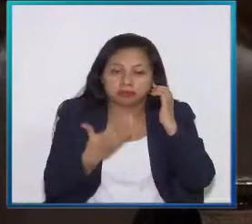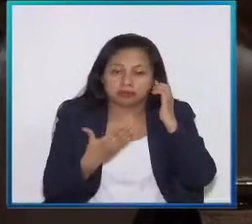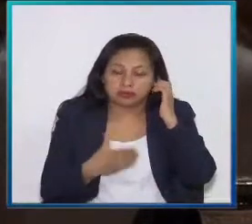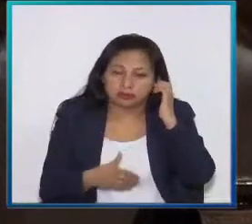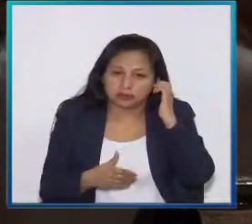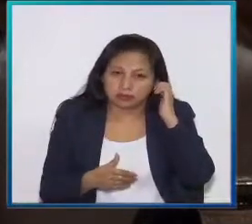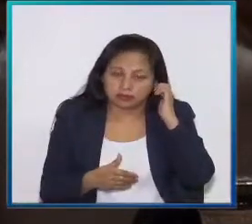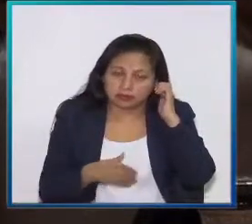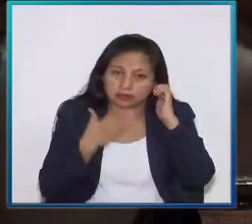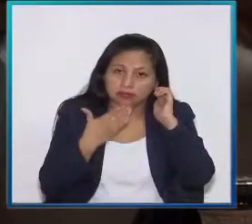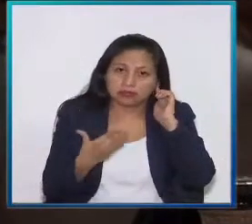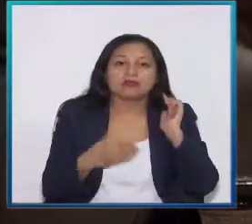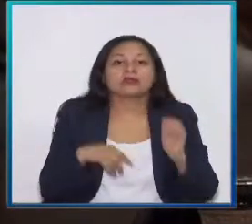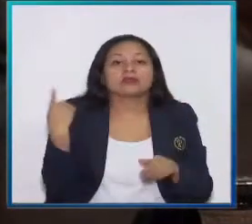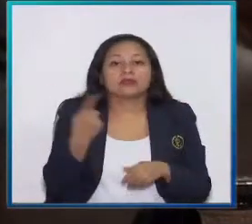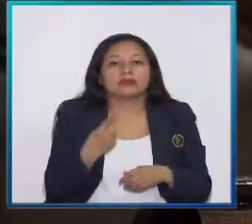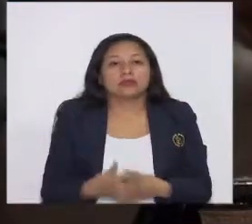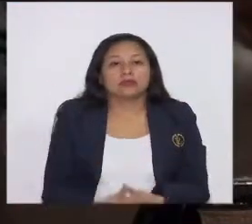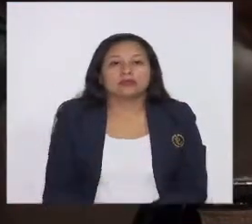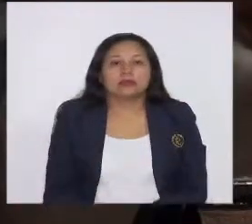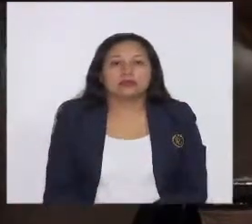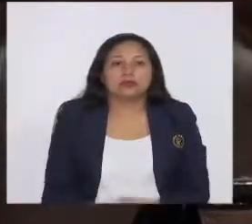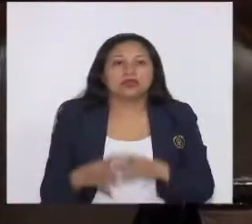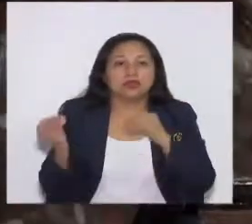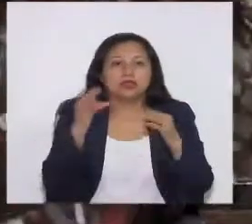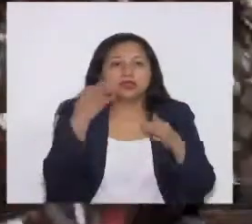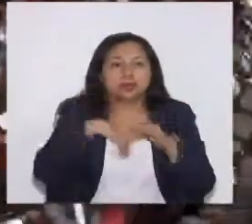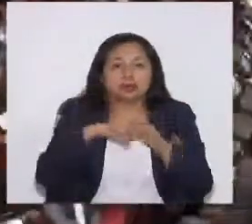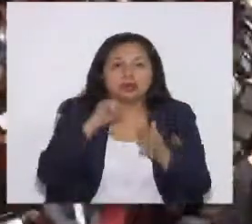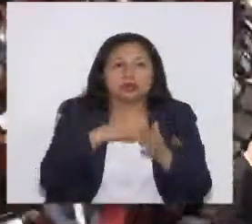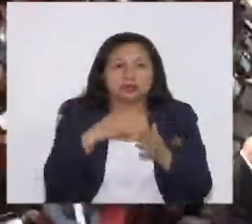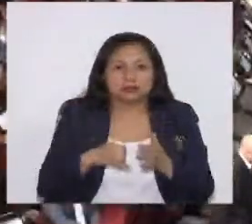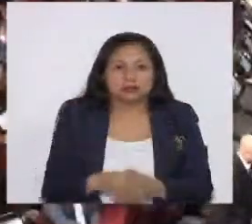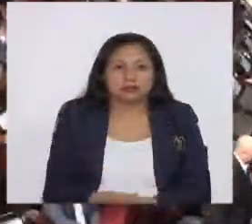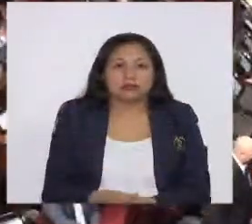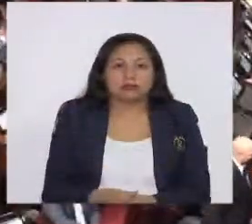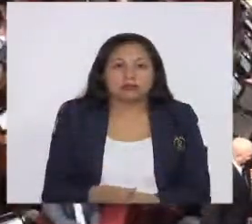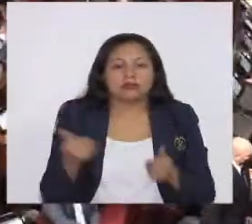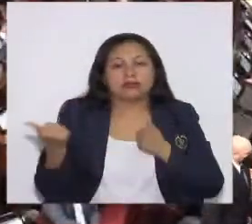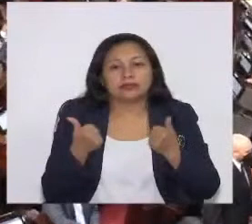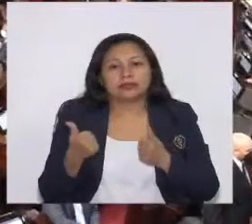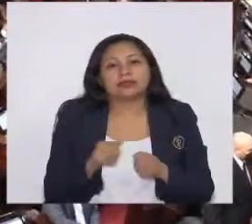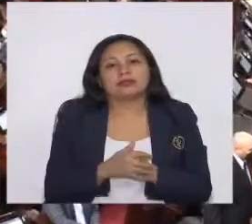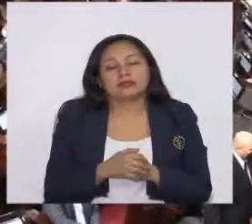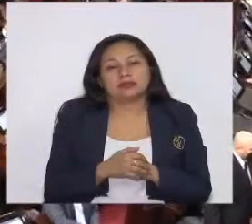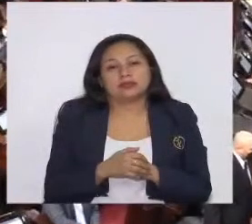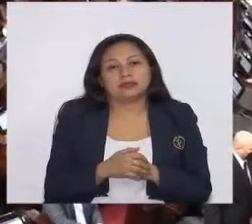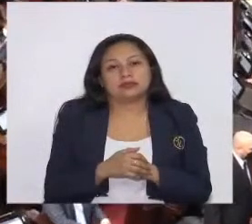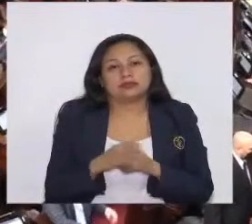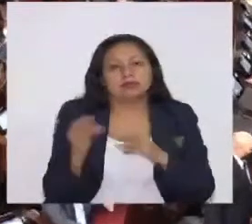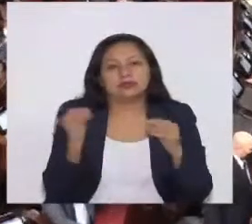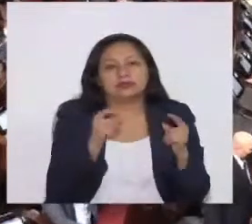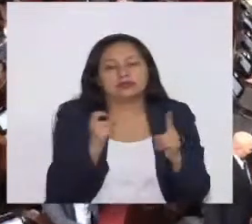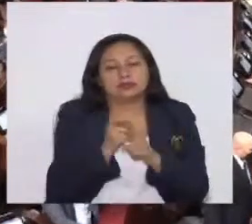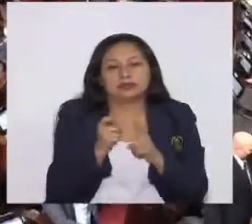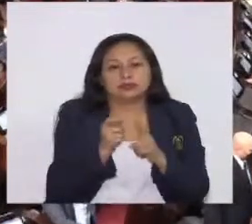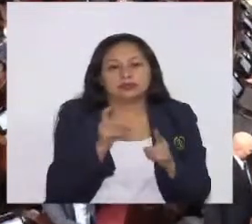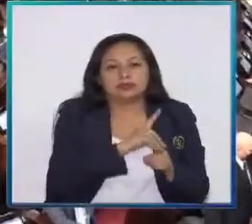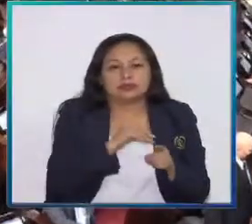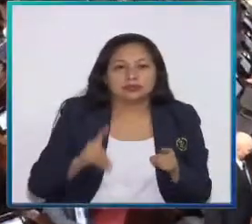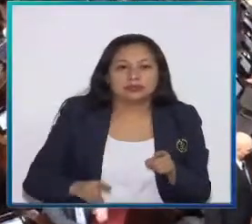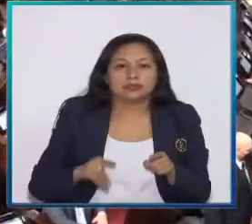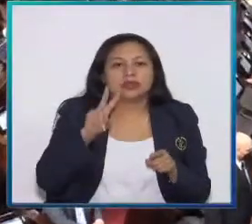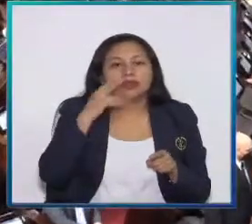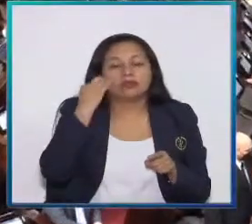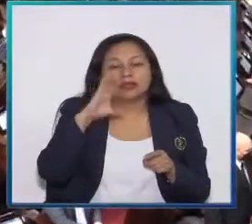gracias, presidente. Muchas gracias, honorable. No habiendo más discusión, se entrará a votar. Se enmienda el trámite. Para la discusión tiene la palabra la